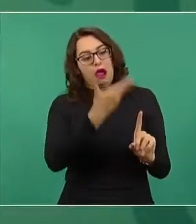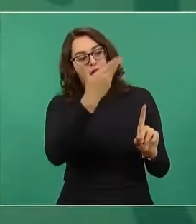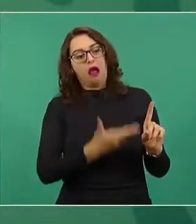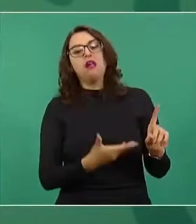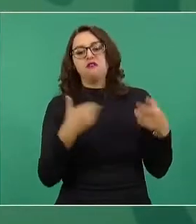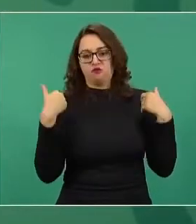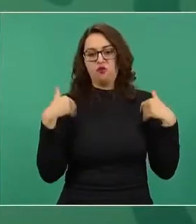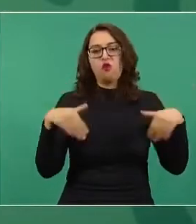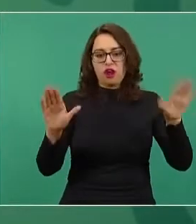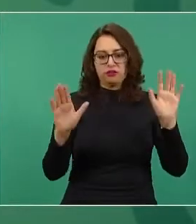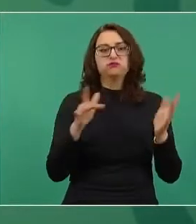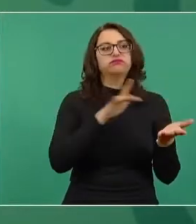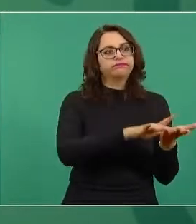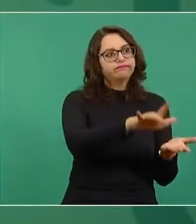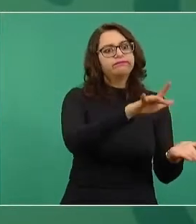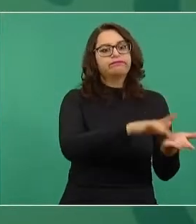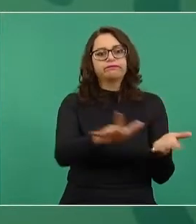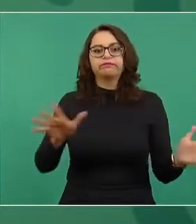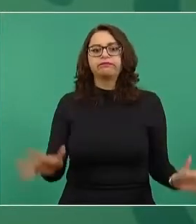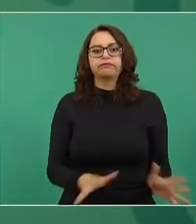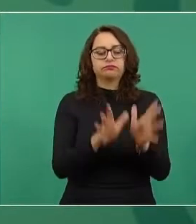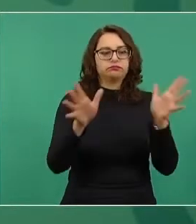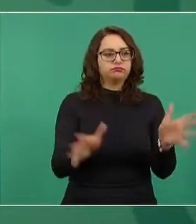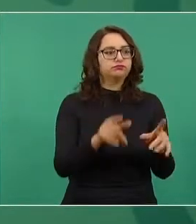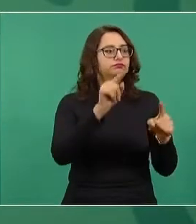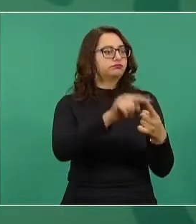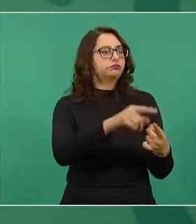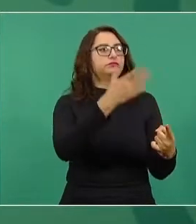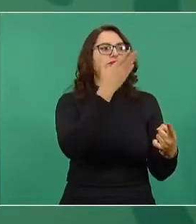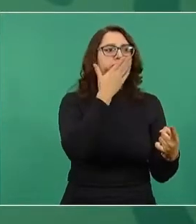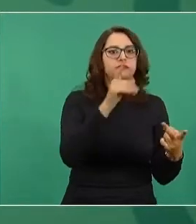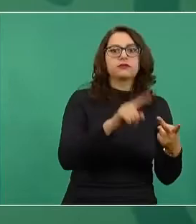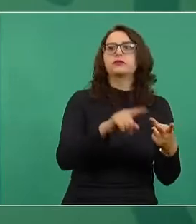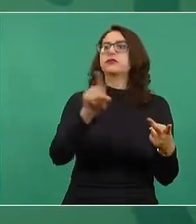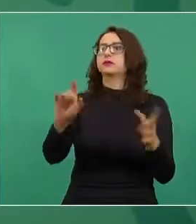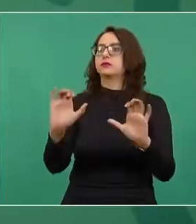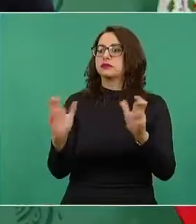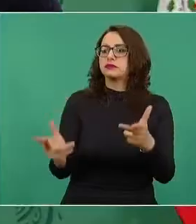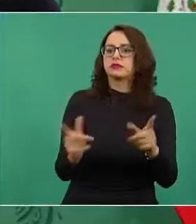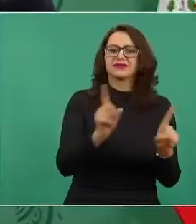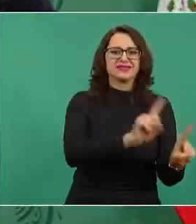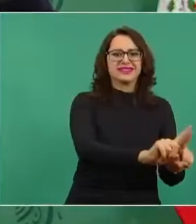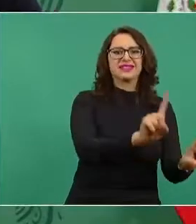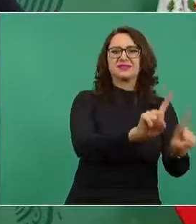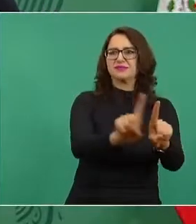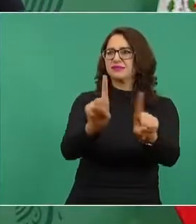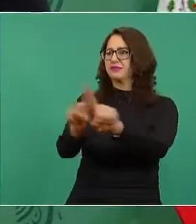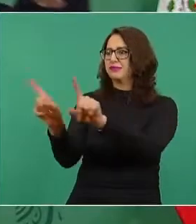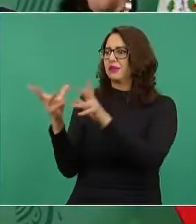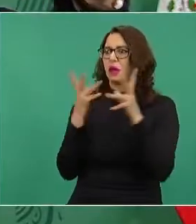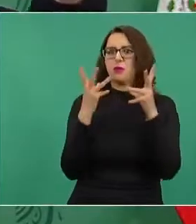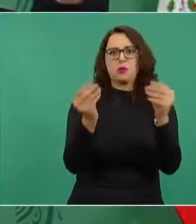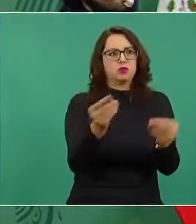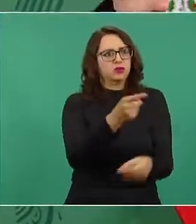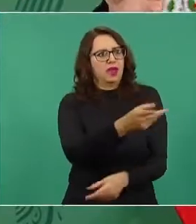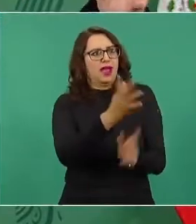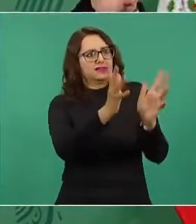Malpaso, en Chiapas, fue de ese entonces, y otras más. Entonces, ahí